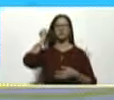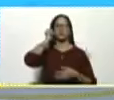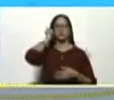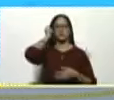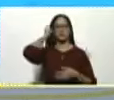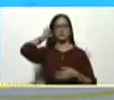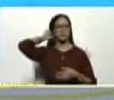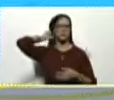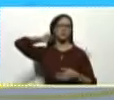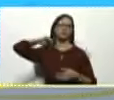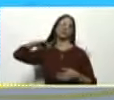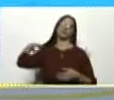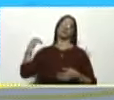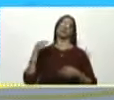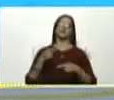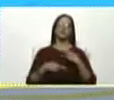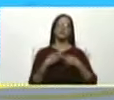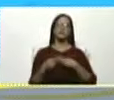La revolución.